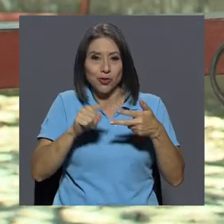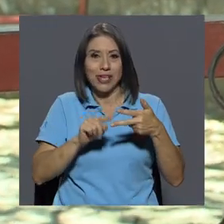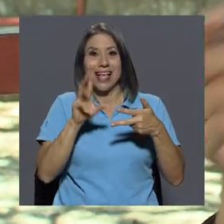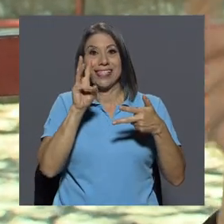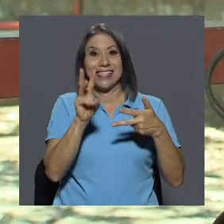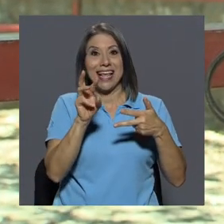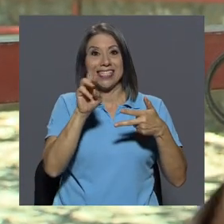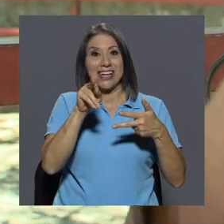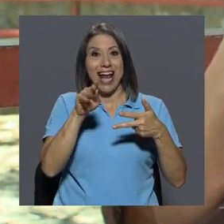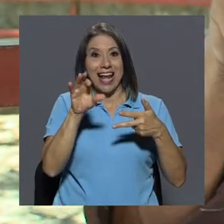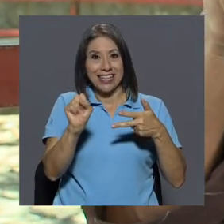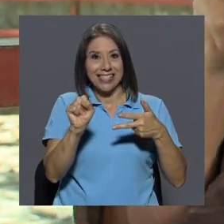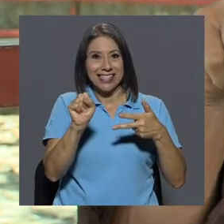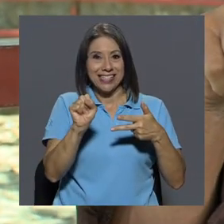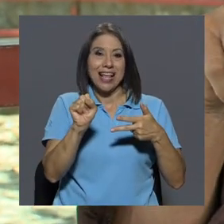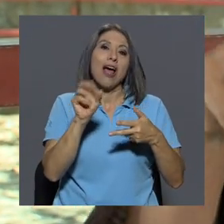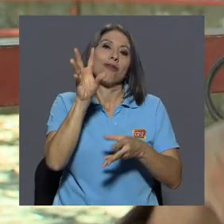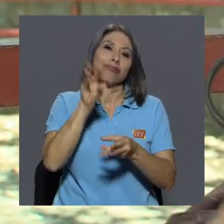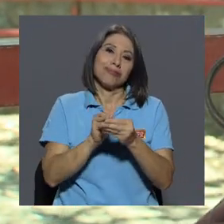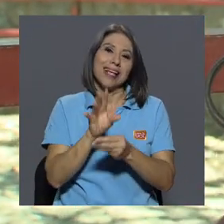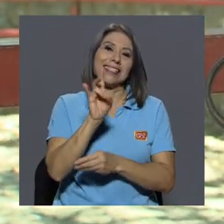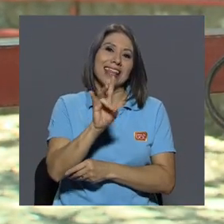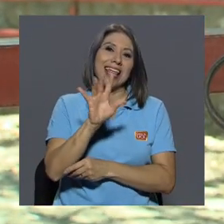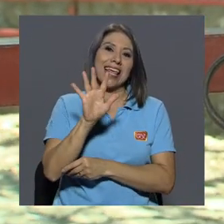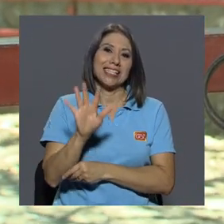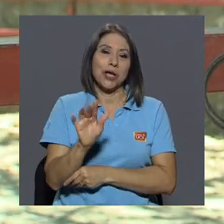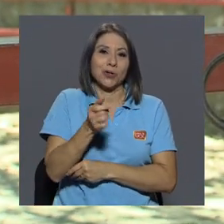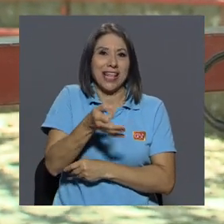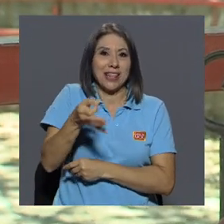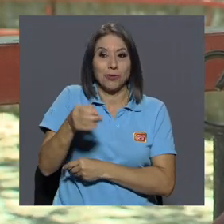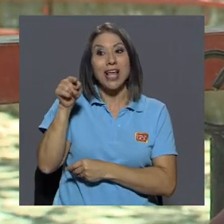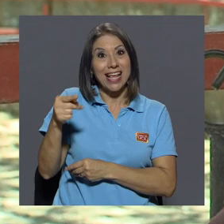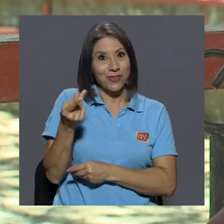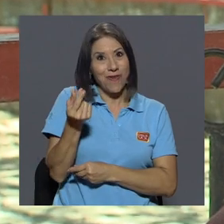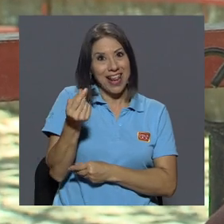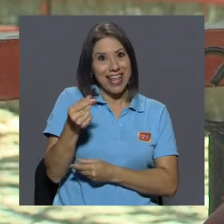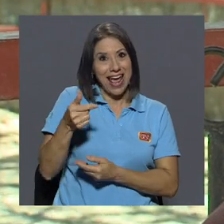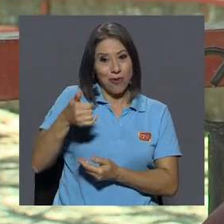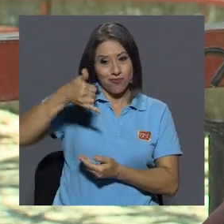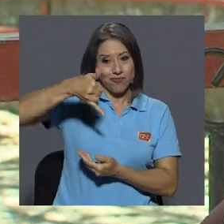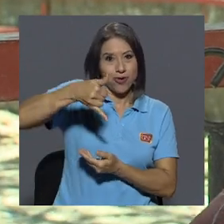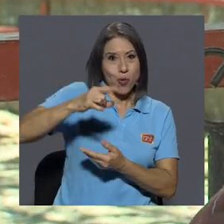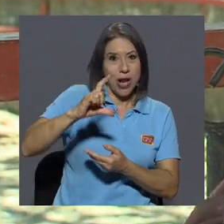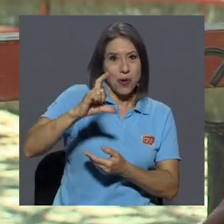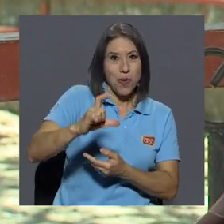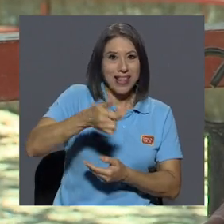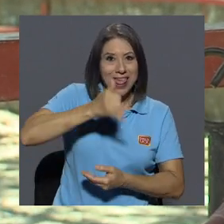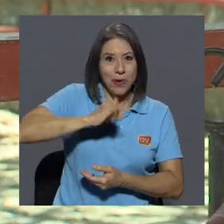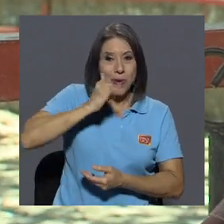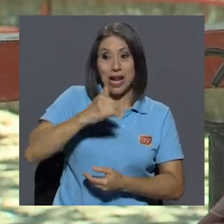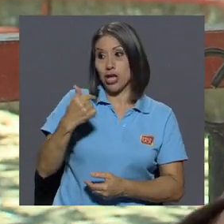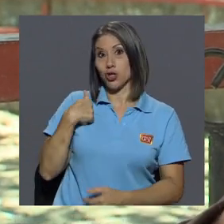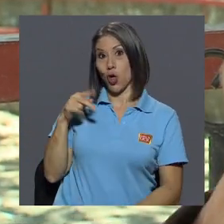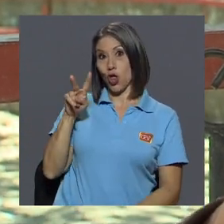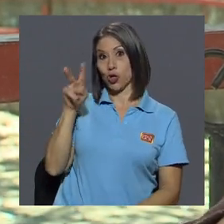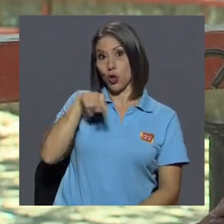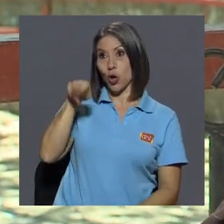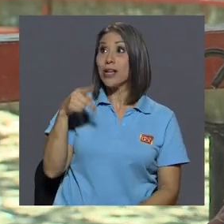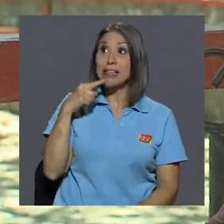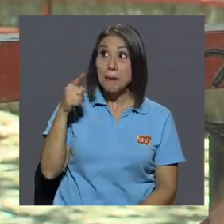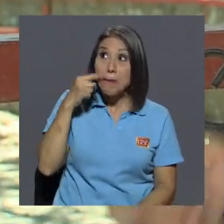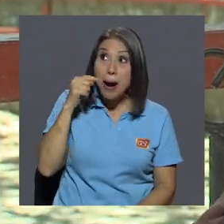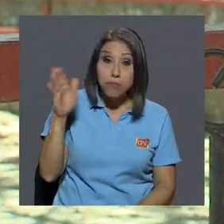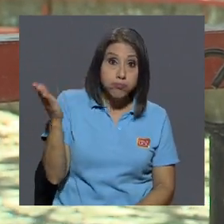céntimos. Eso valía una cuarta de guaro. Como yo andaba 2 colones, le digo, papá, nos echamos la otra. Me dice, no, ya